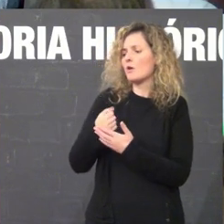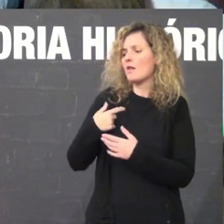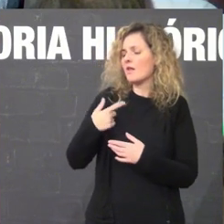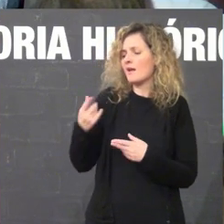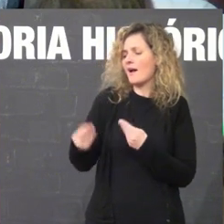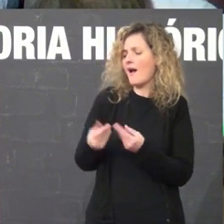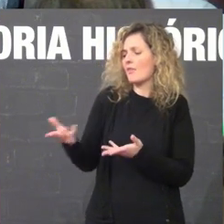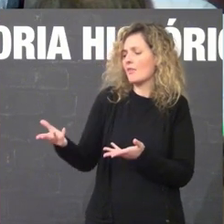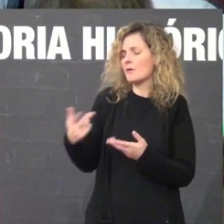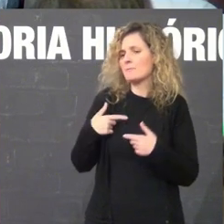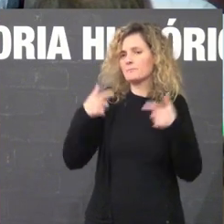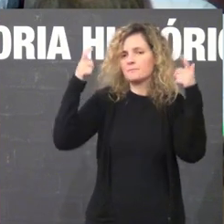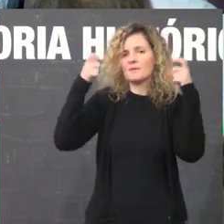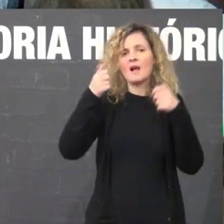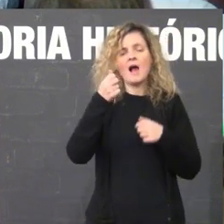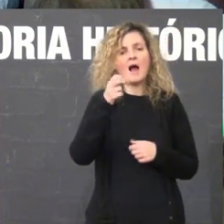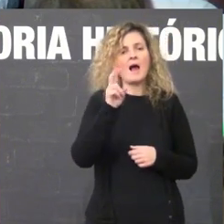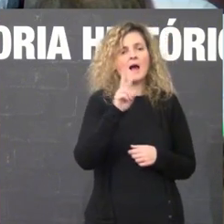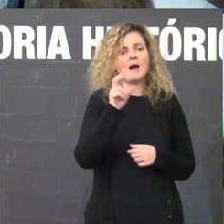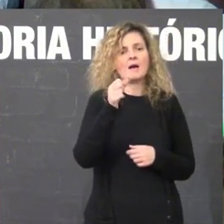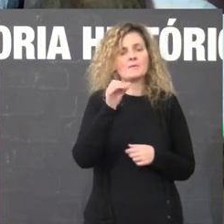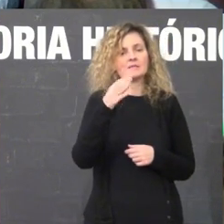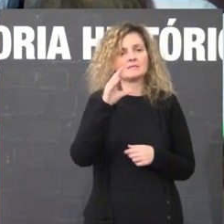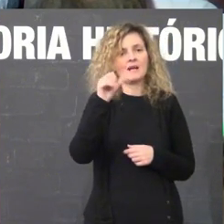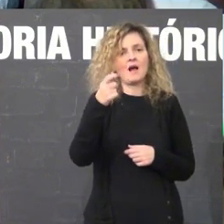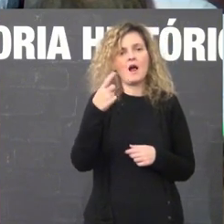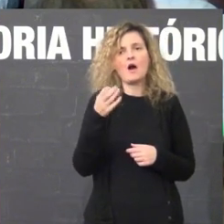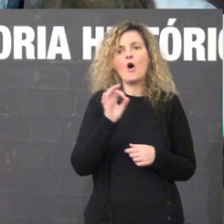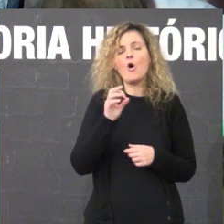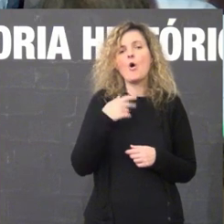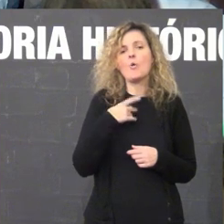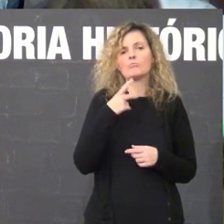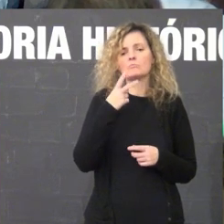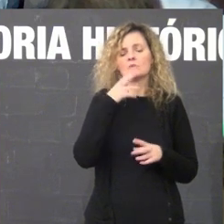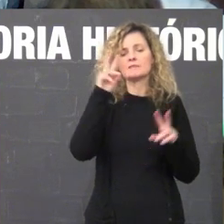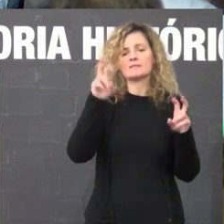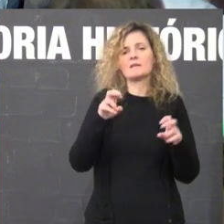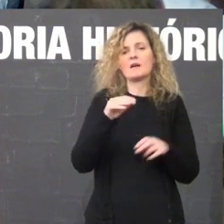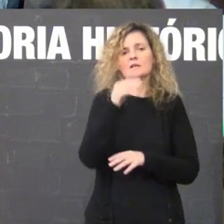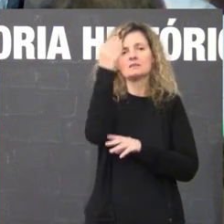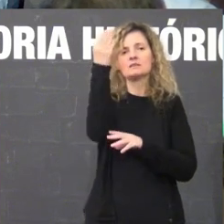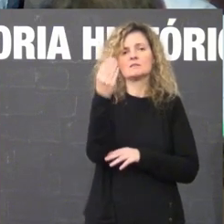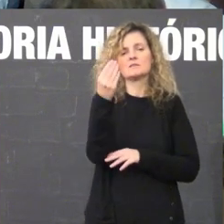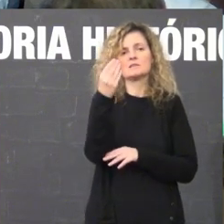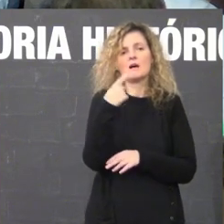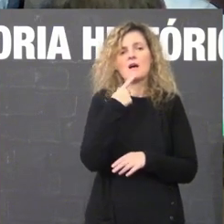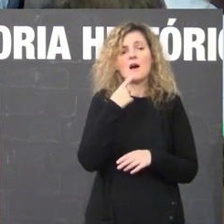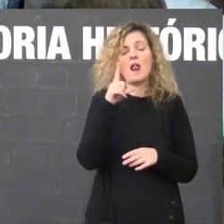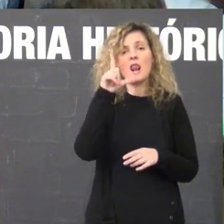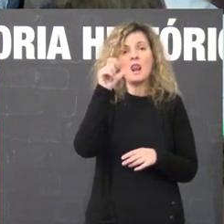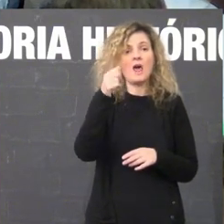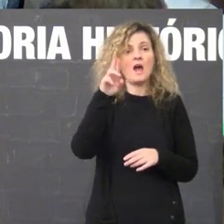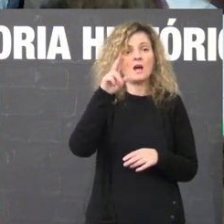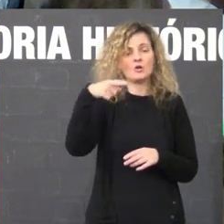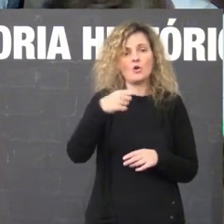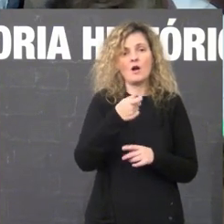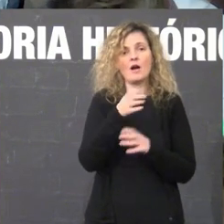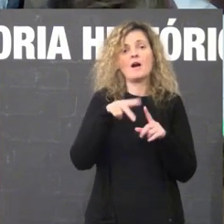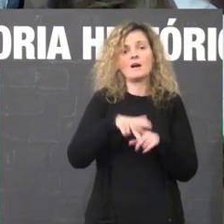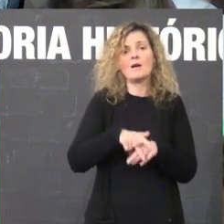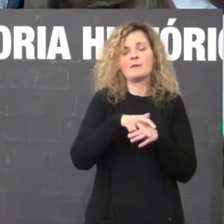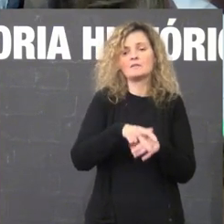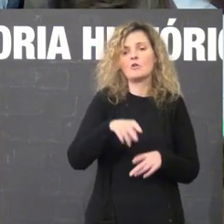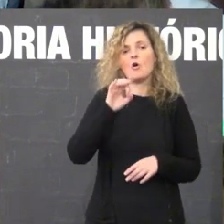abascal sale con el casco de los tercios o cuando vandalizan una estatua de largo caballero cuando hacen un homenaje a Rodríguez